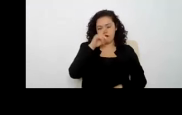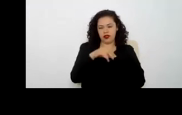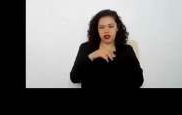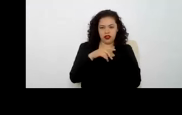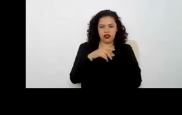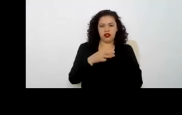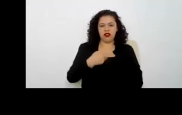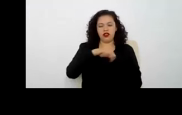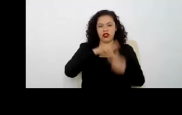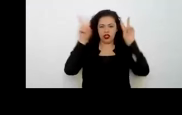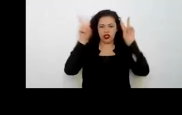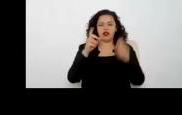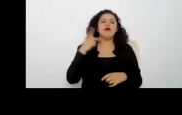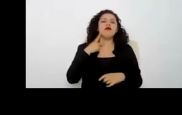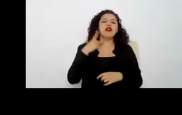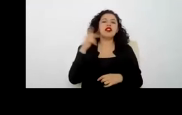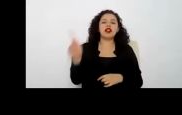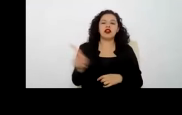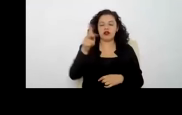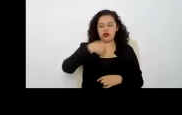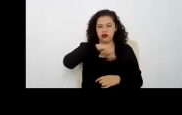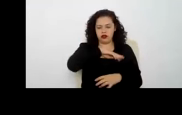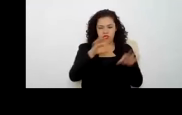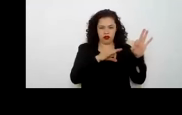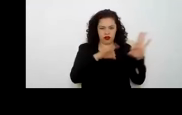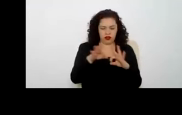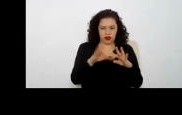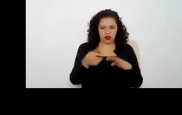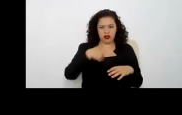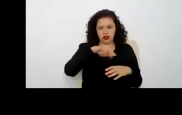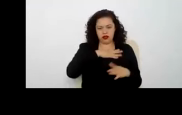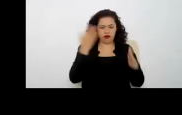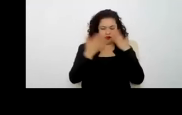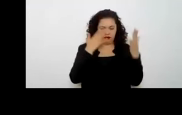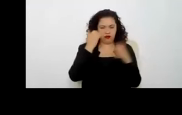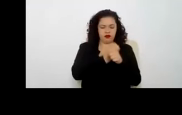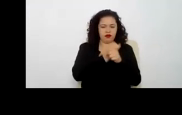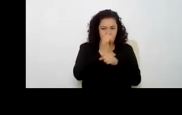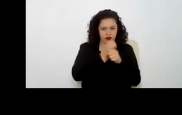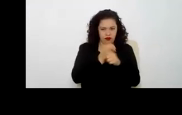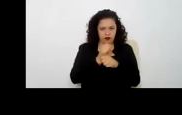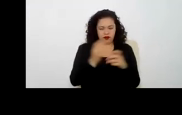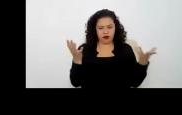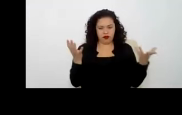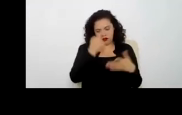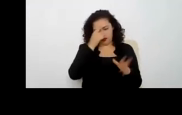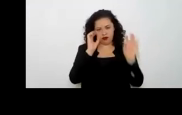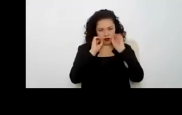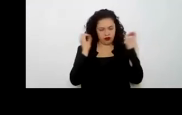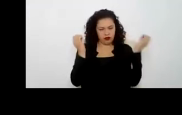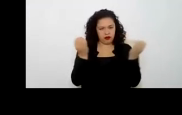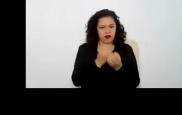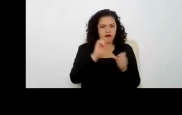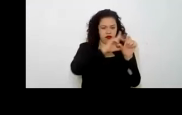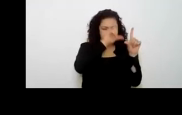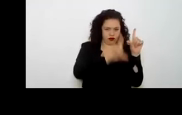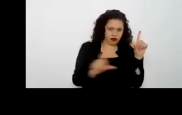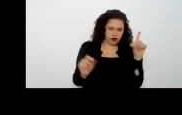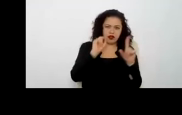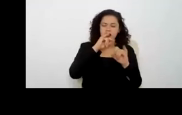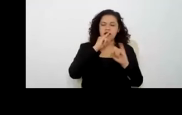temas de política pública, ¿no? Generamos estudios, investigaciones con organizaciones tanto nacionales como